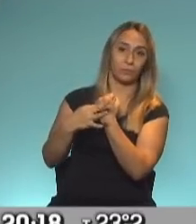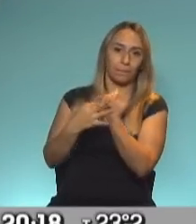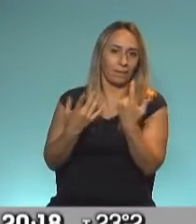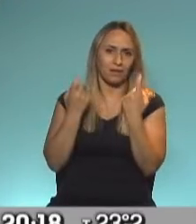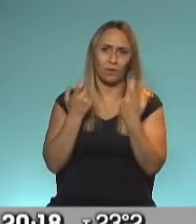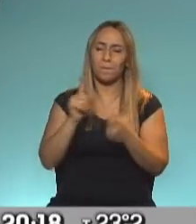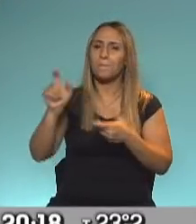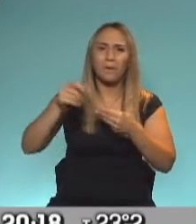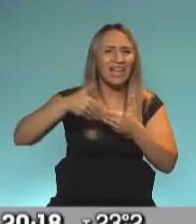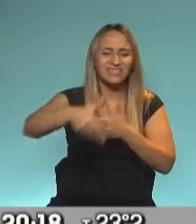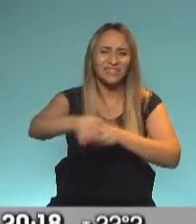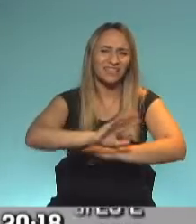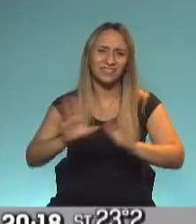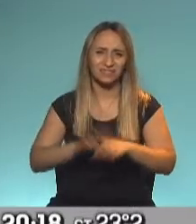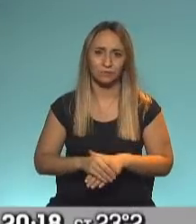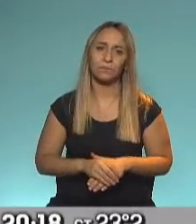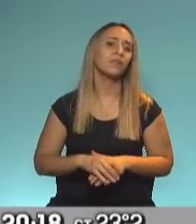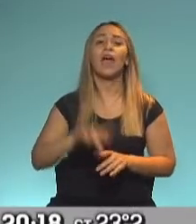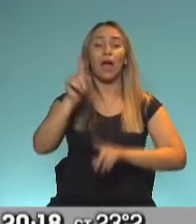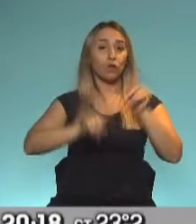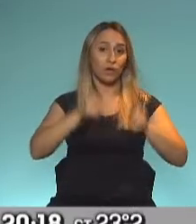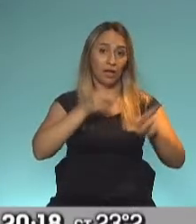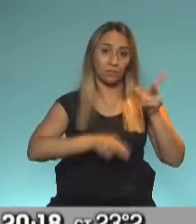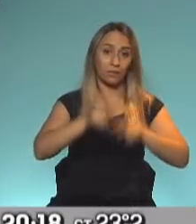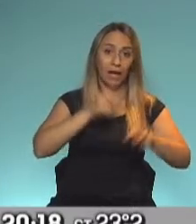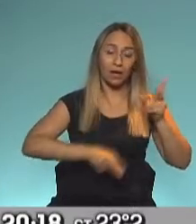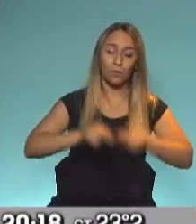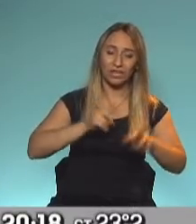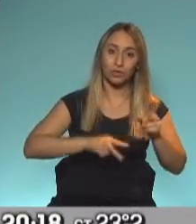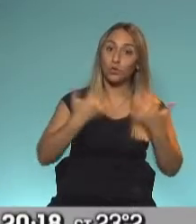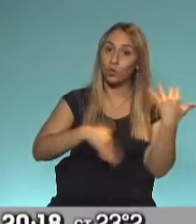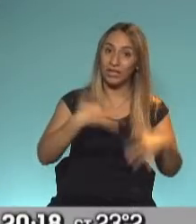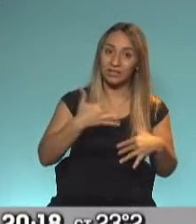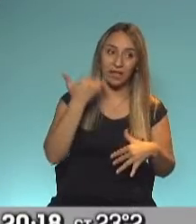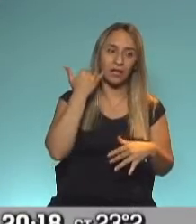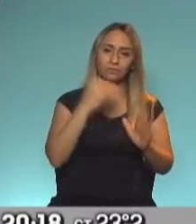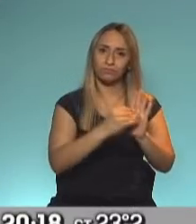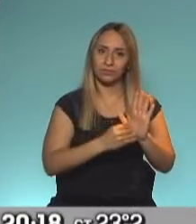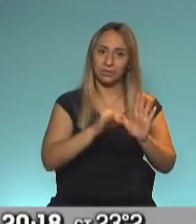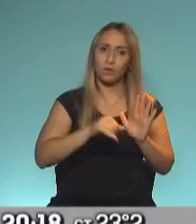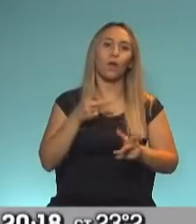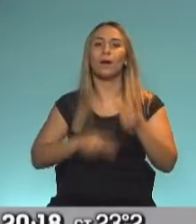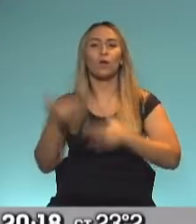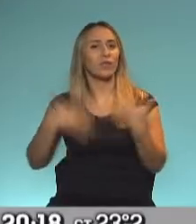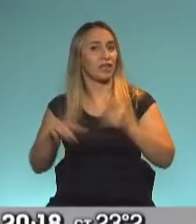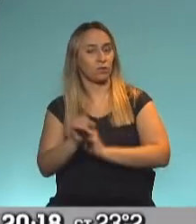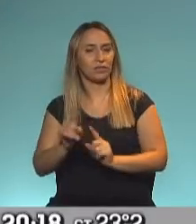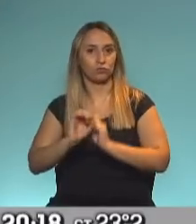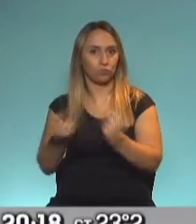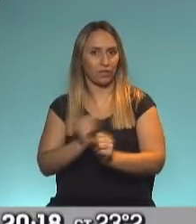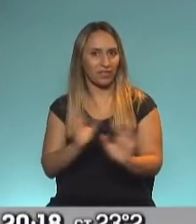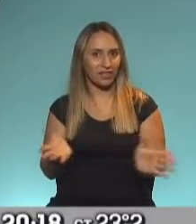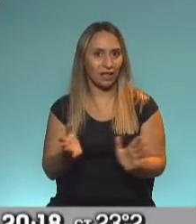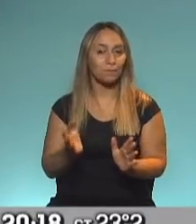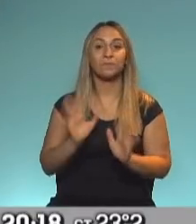suspendido las cirugías programadas, salvo en casos de urgencia y emergencia. Es decir, vamos a empezar a escuchar este tipo de ejemplos muy